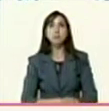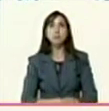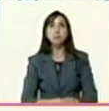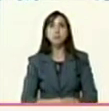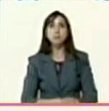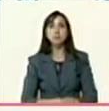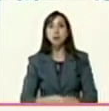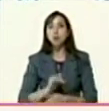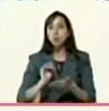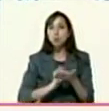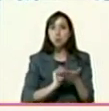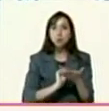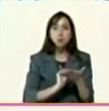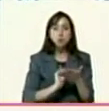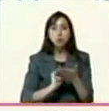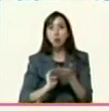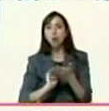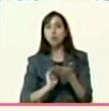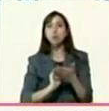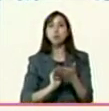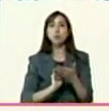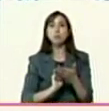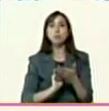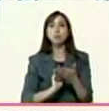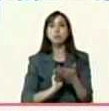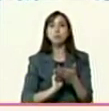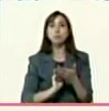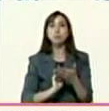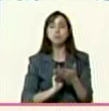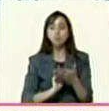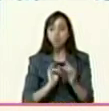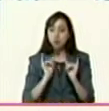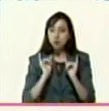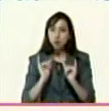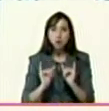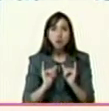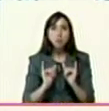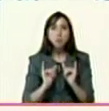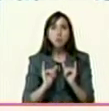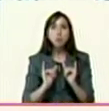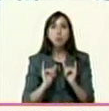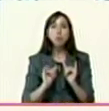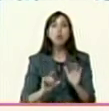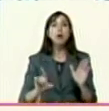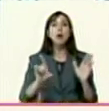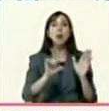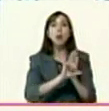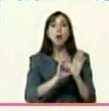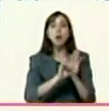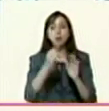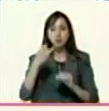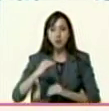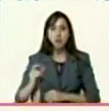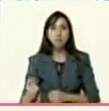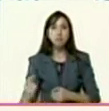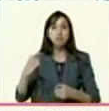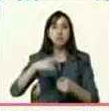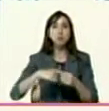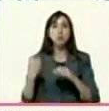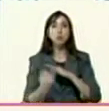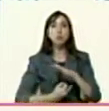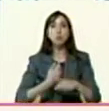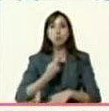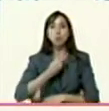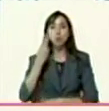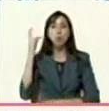Resuelve, único, en ejercicio de las facultades constitucionales y legales que tiene la Contraloría General de la República